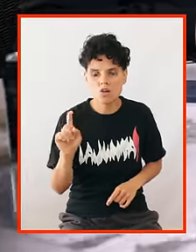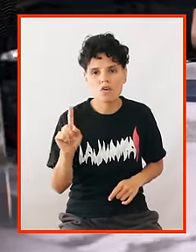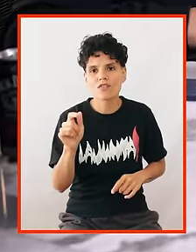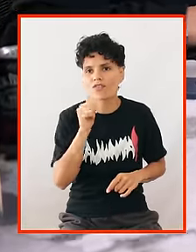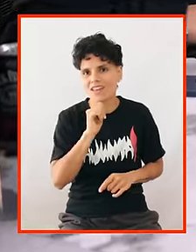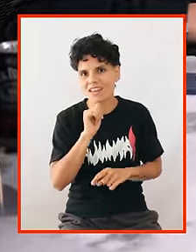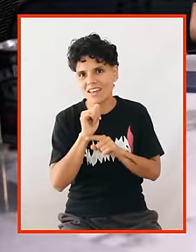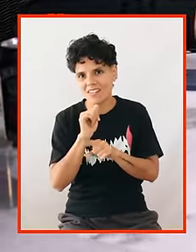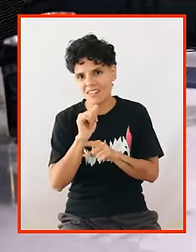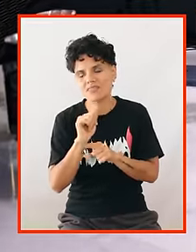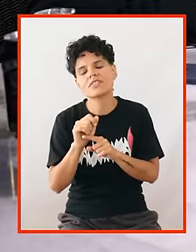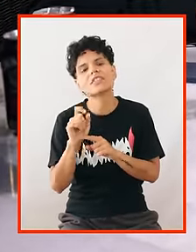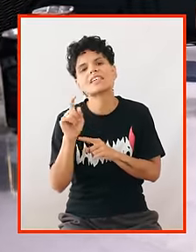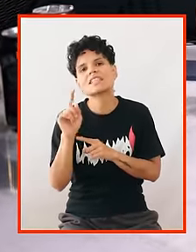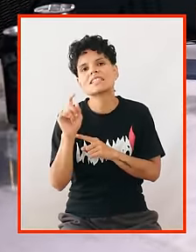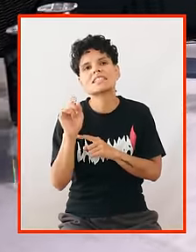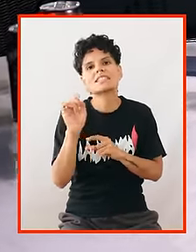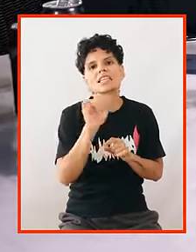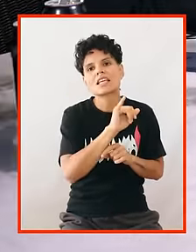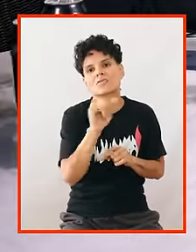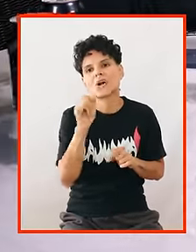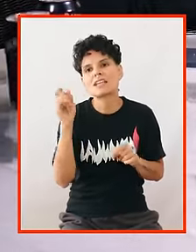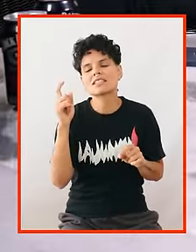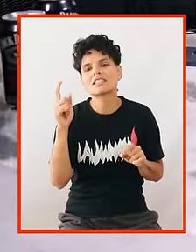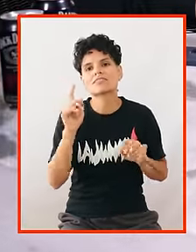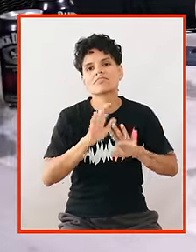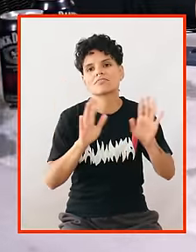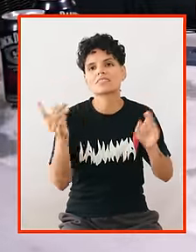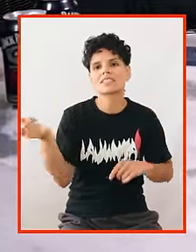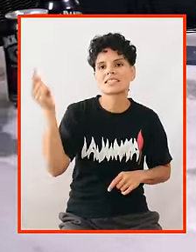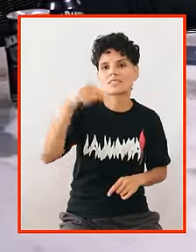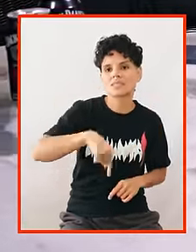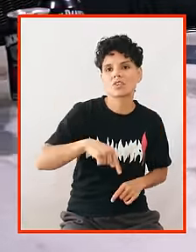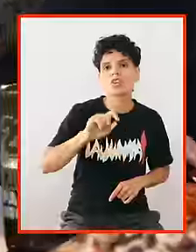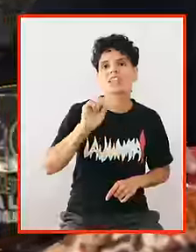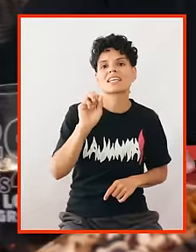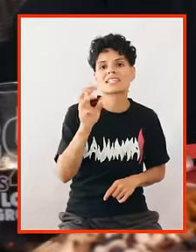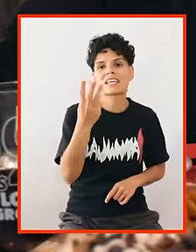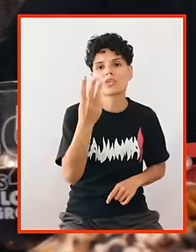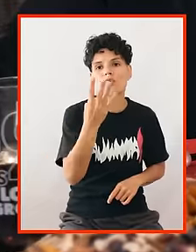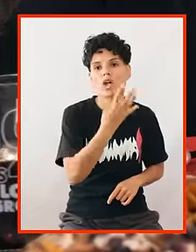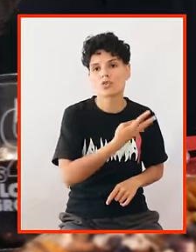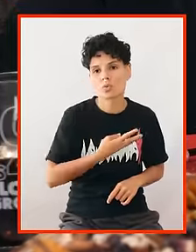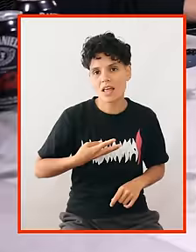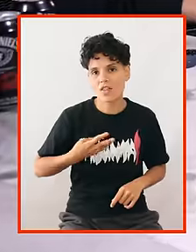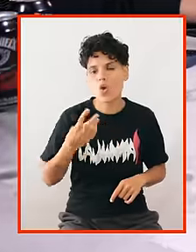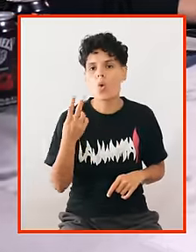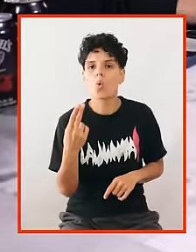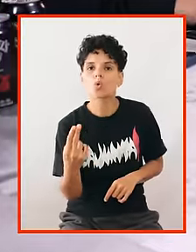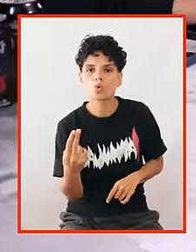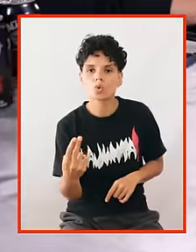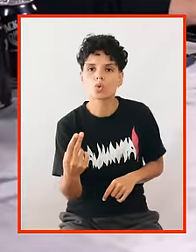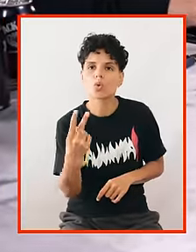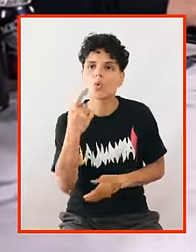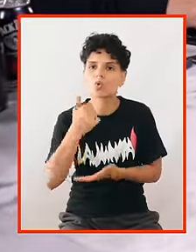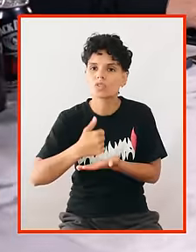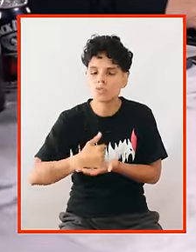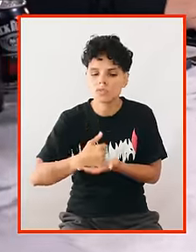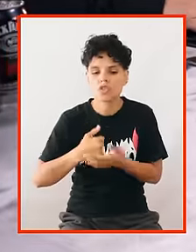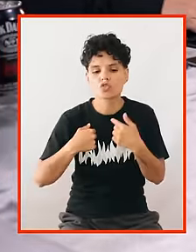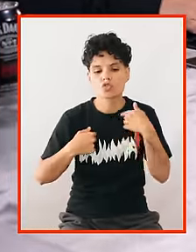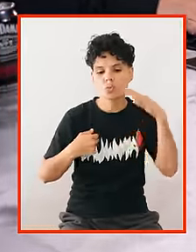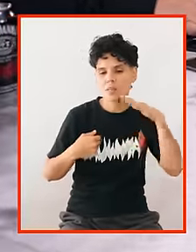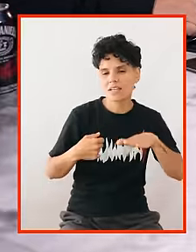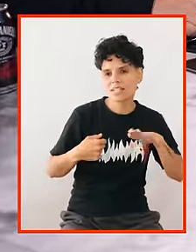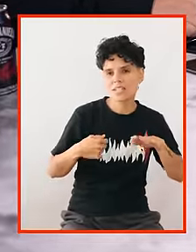acá. Hizo tercero y cuarto medio. Y no, hizo cuarto medio en un semestre. En un semestre, el cuarto medio. Pero Gonza es el más chico, ¿no? No, yo soy el más chico. Pero